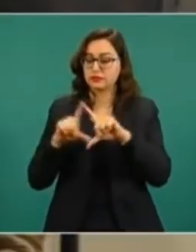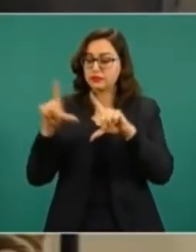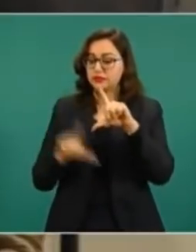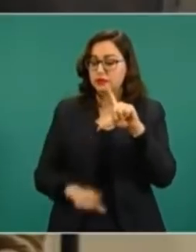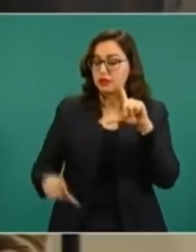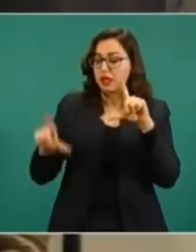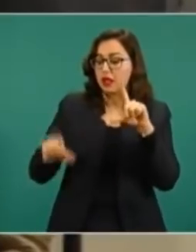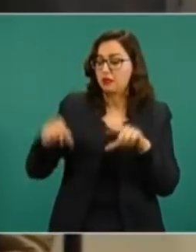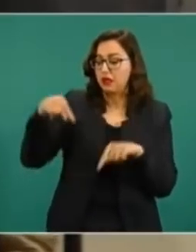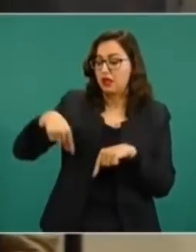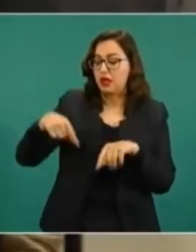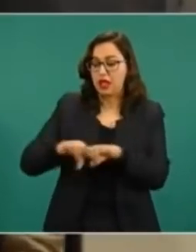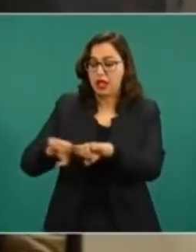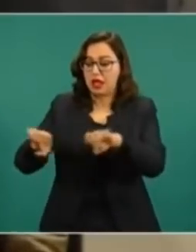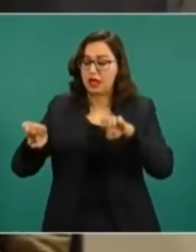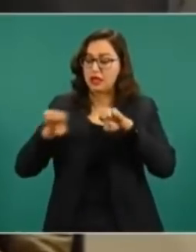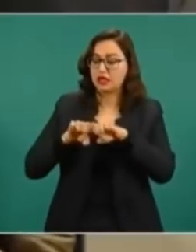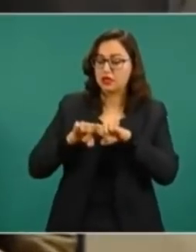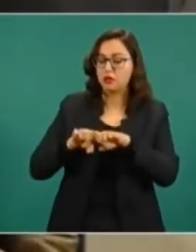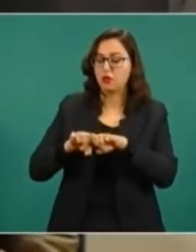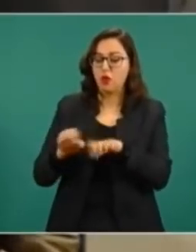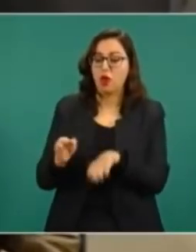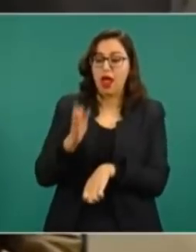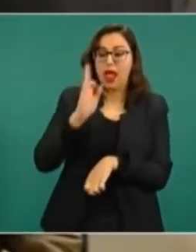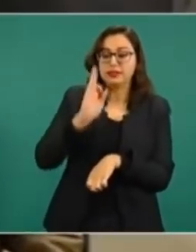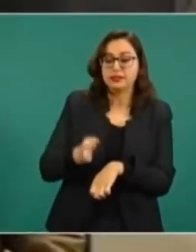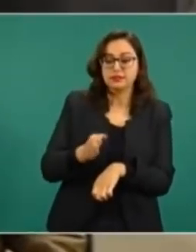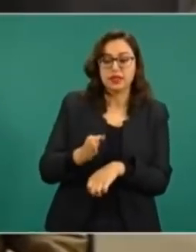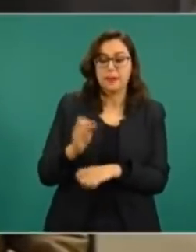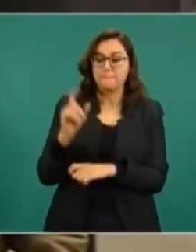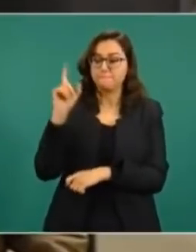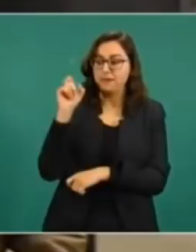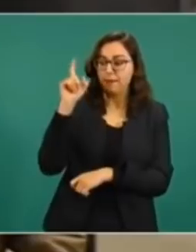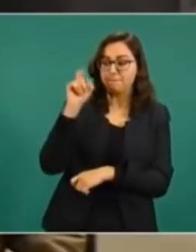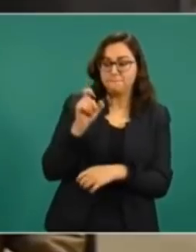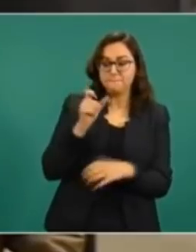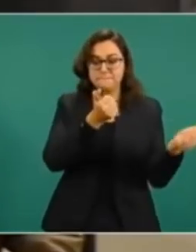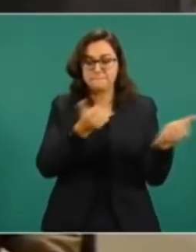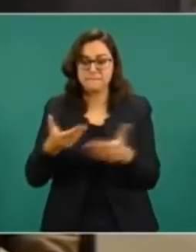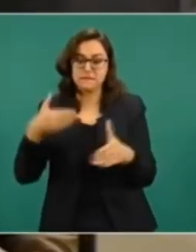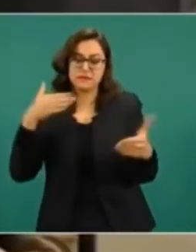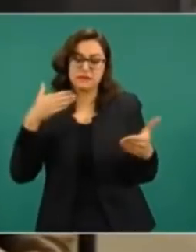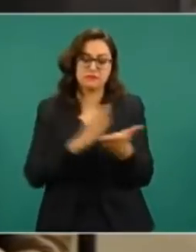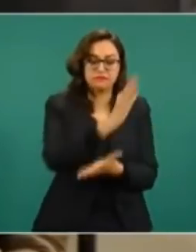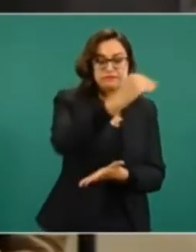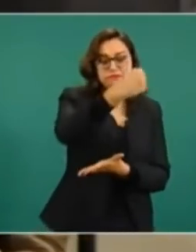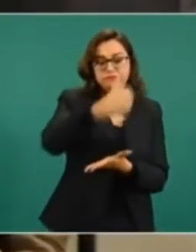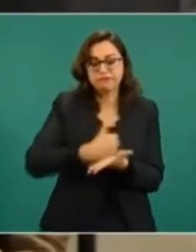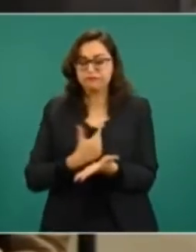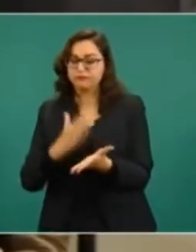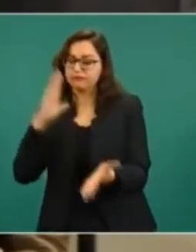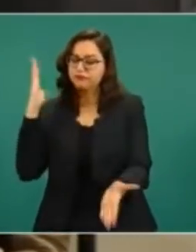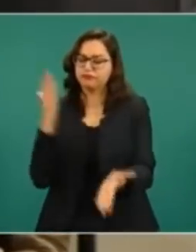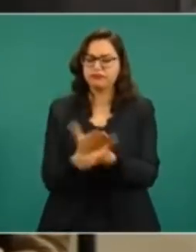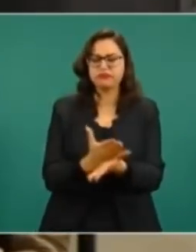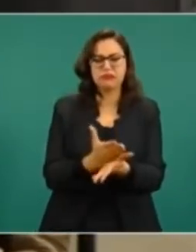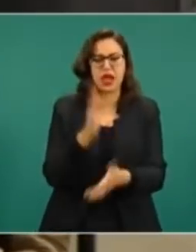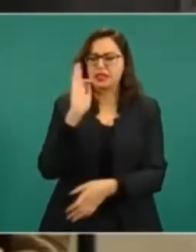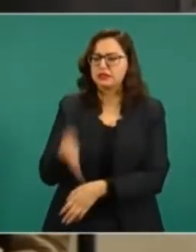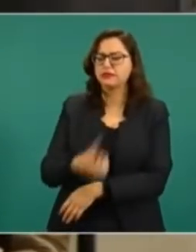el tráfico de armas. Si esta es su prioridad, gobierno, como presidente, ¿por qué no has